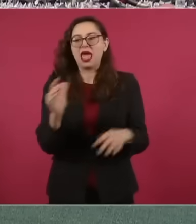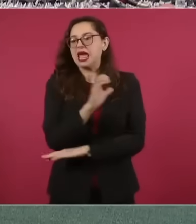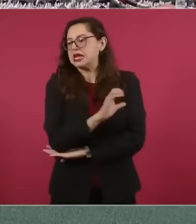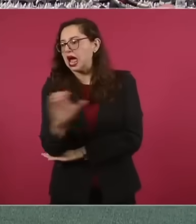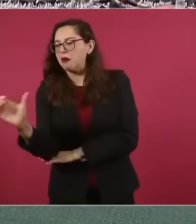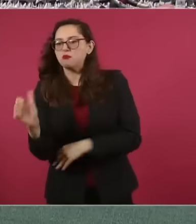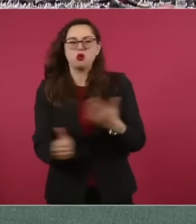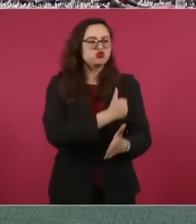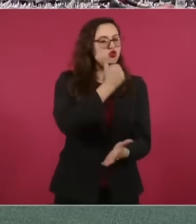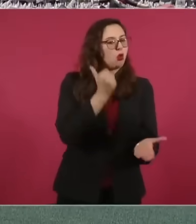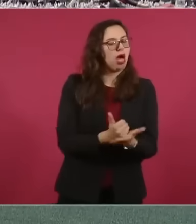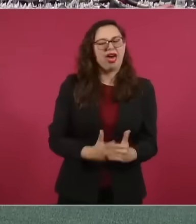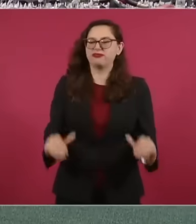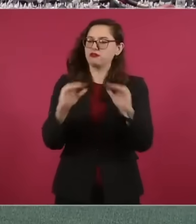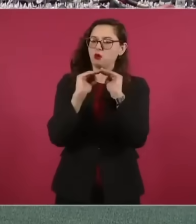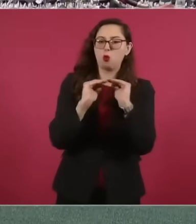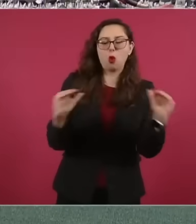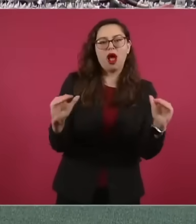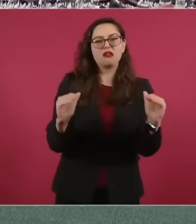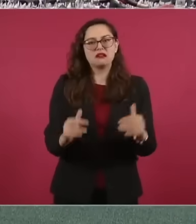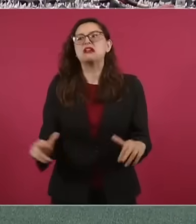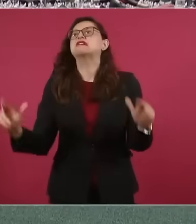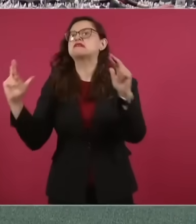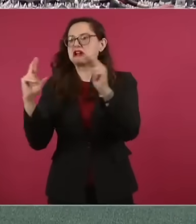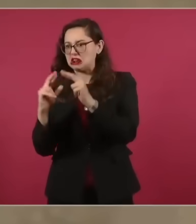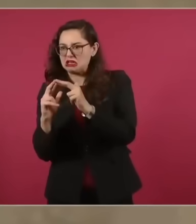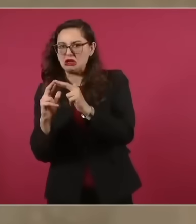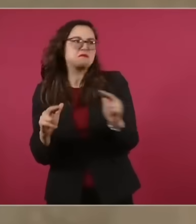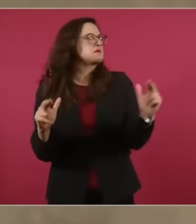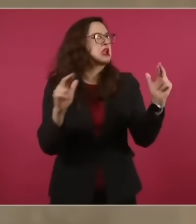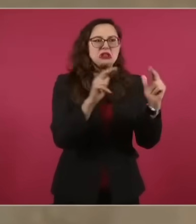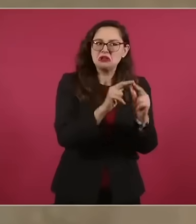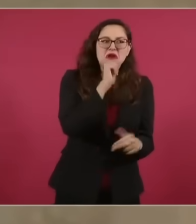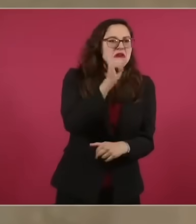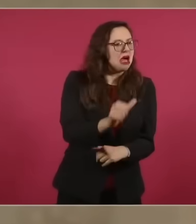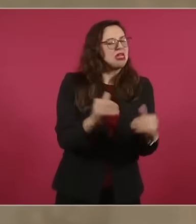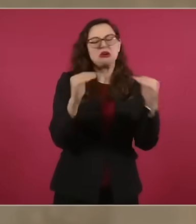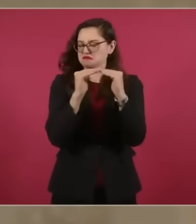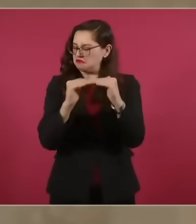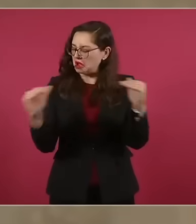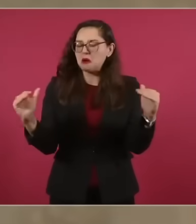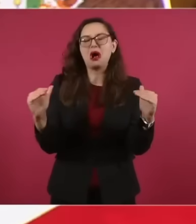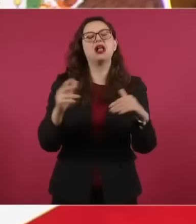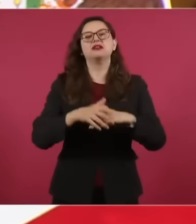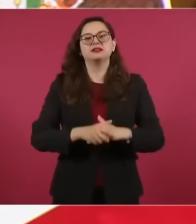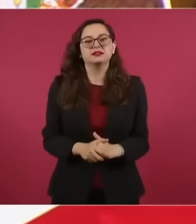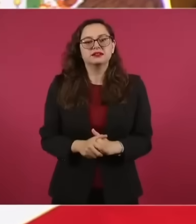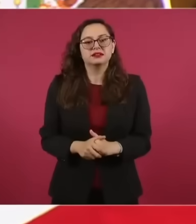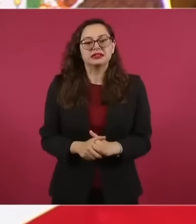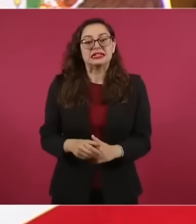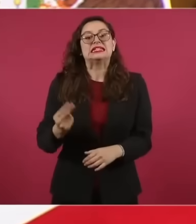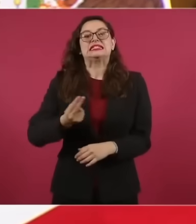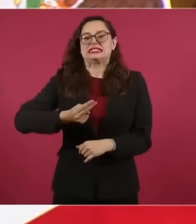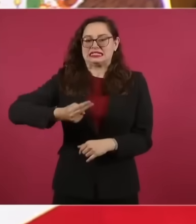campo y de la ciudad, a creyentes y no creyentes.